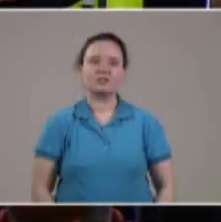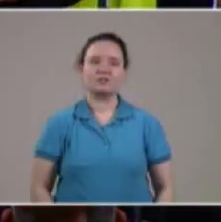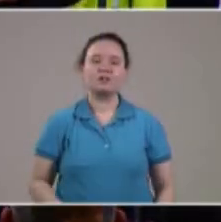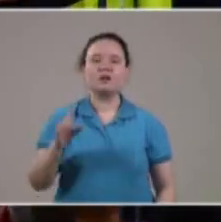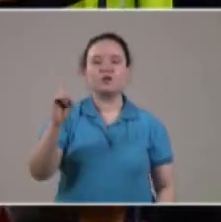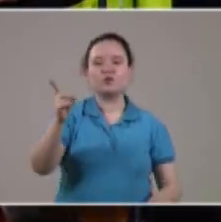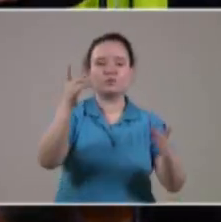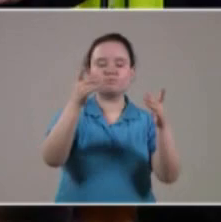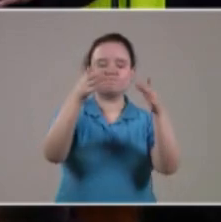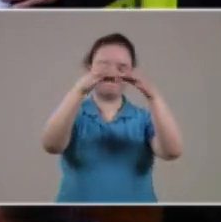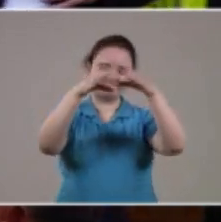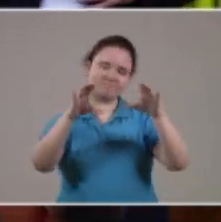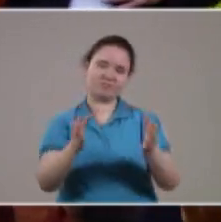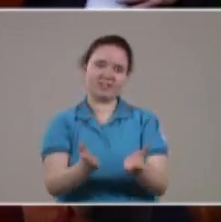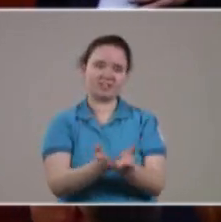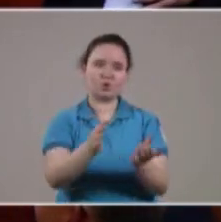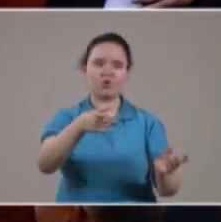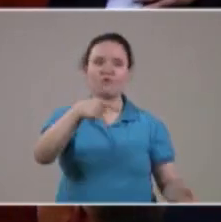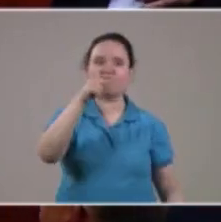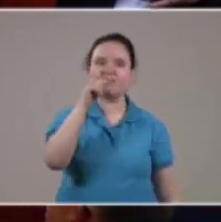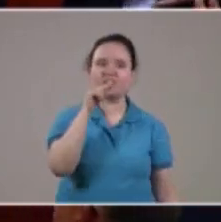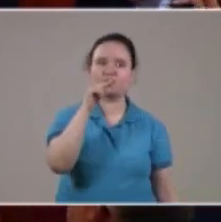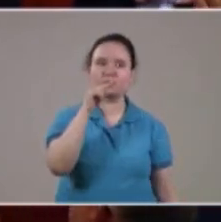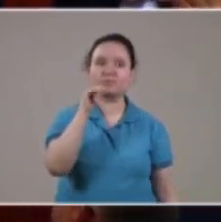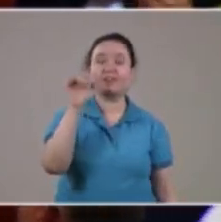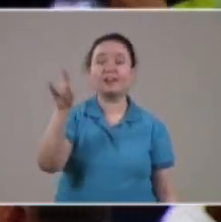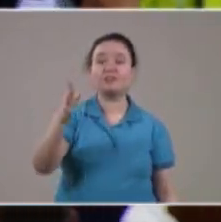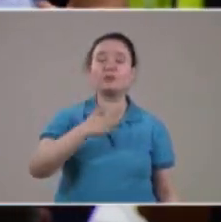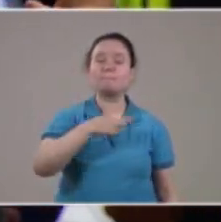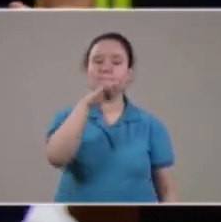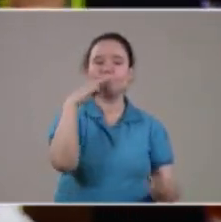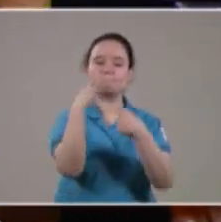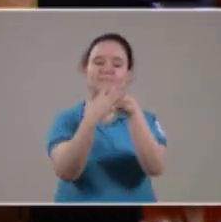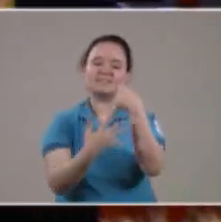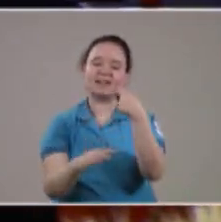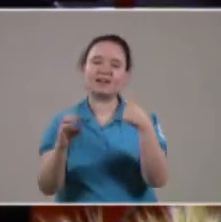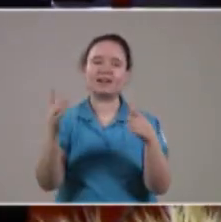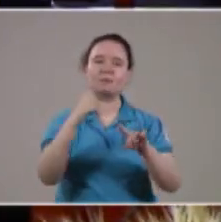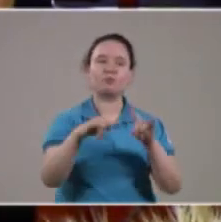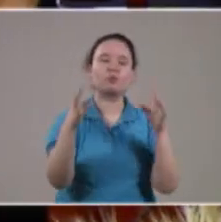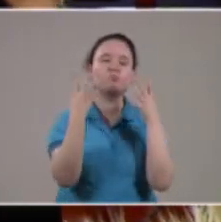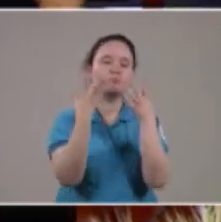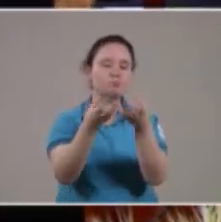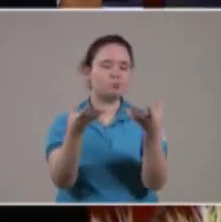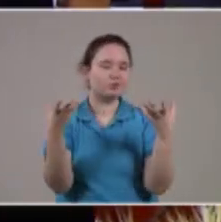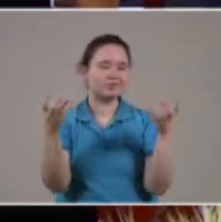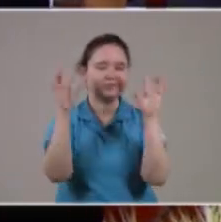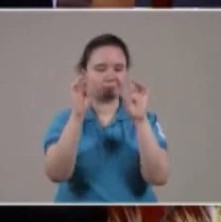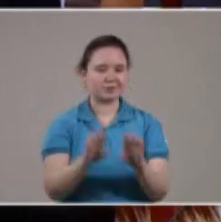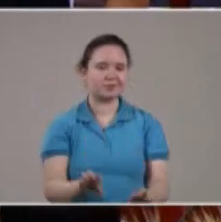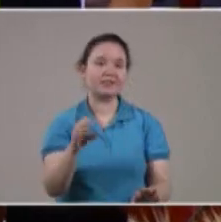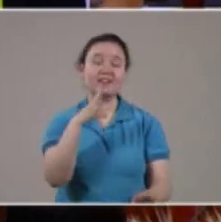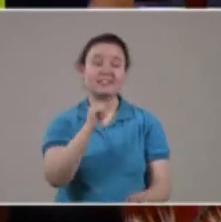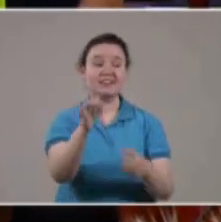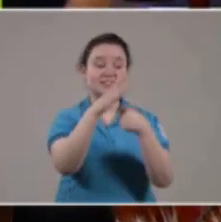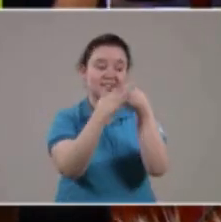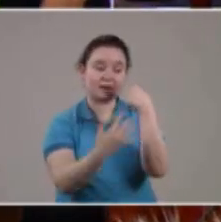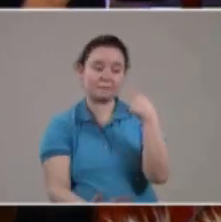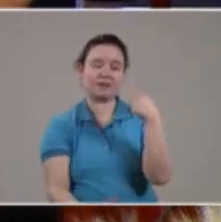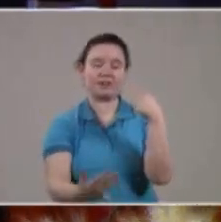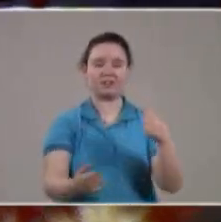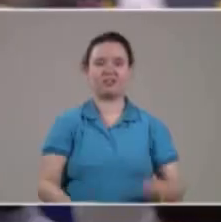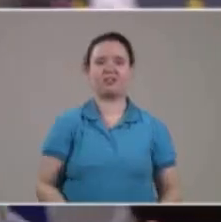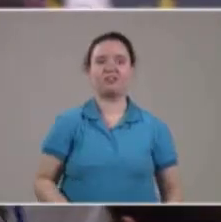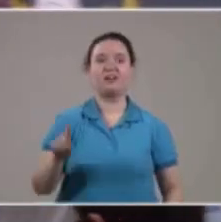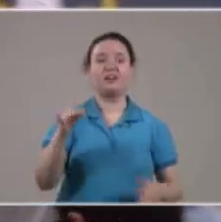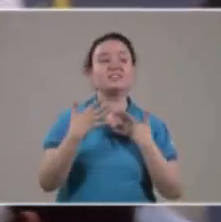Y un frasco de vino. Esto es mi sangre que por muchos es derramada.